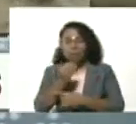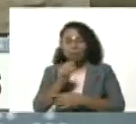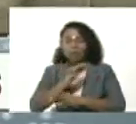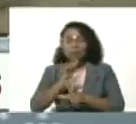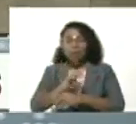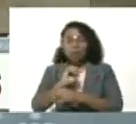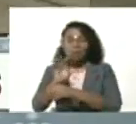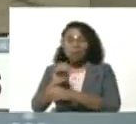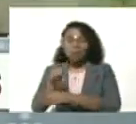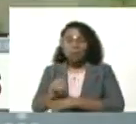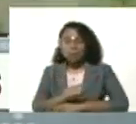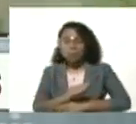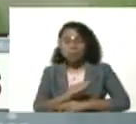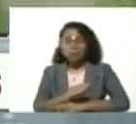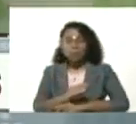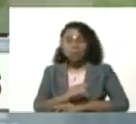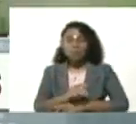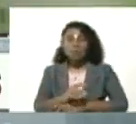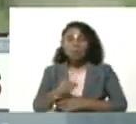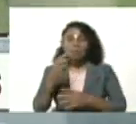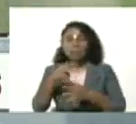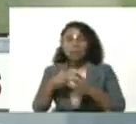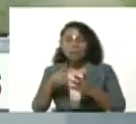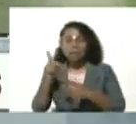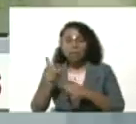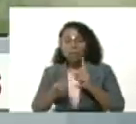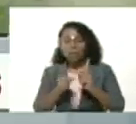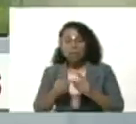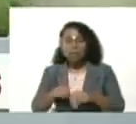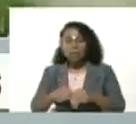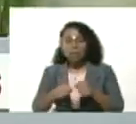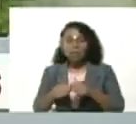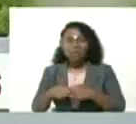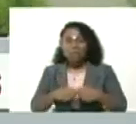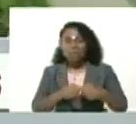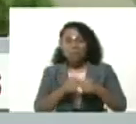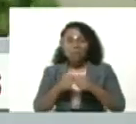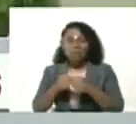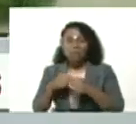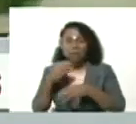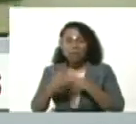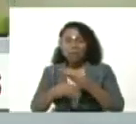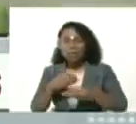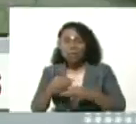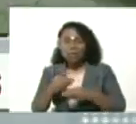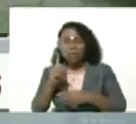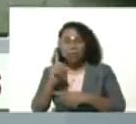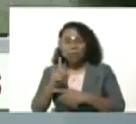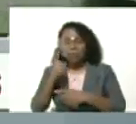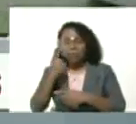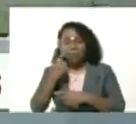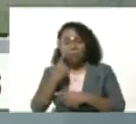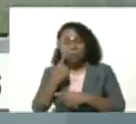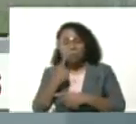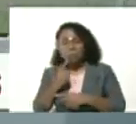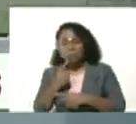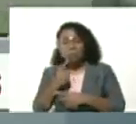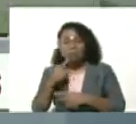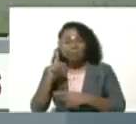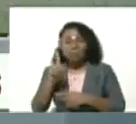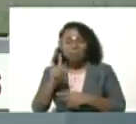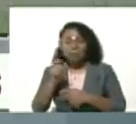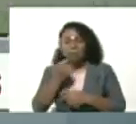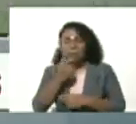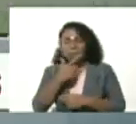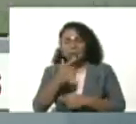están enviando, hermano presidente, enseres, que algunos de ellos han sido dañados. Decía el general Castillo, con una lágrima en los ojos, que una